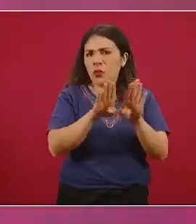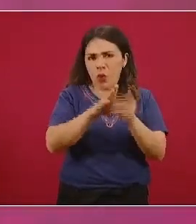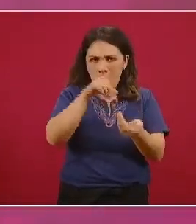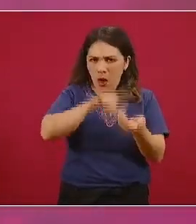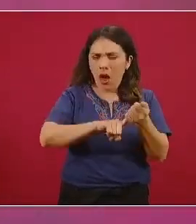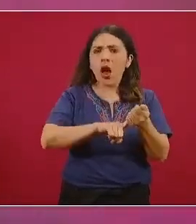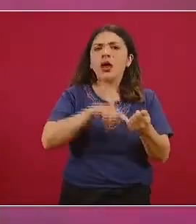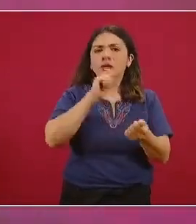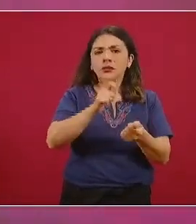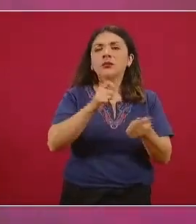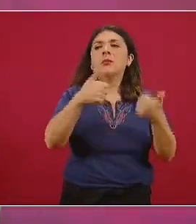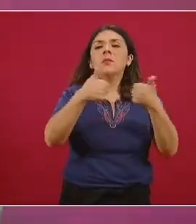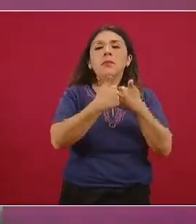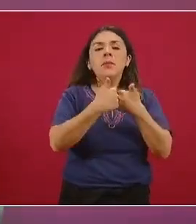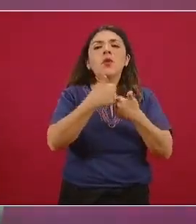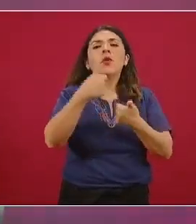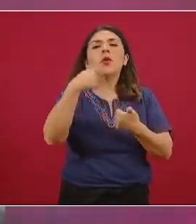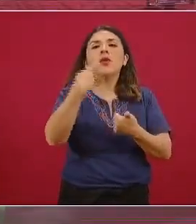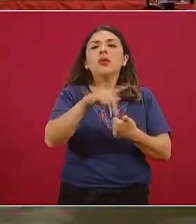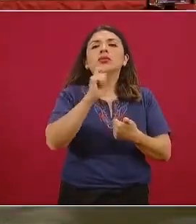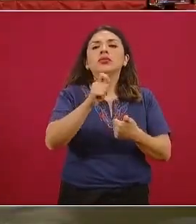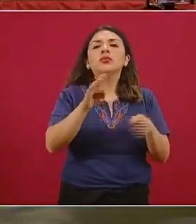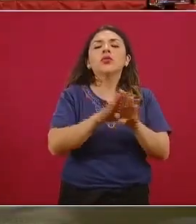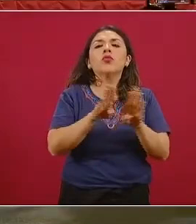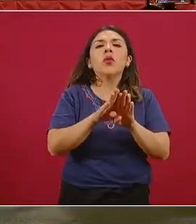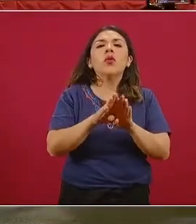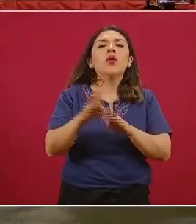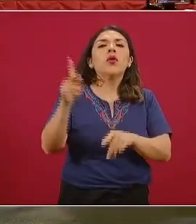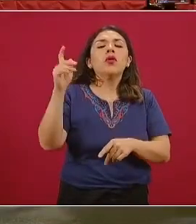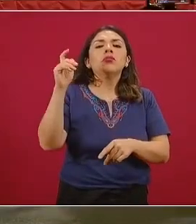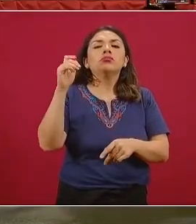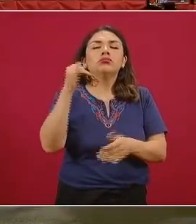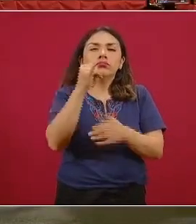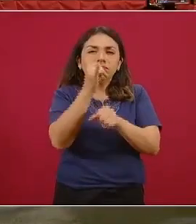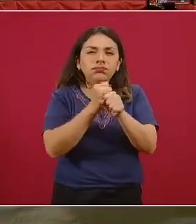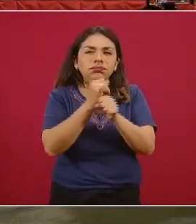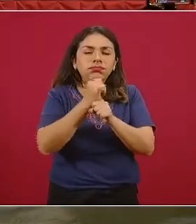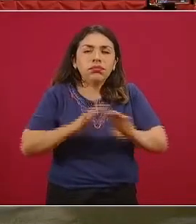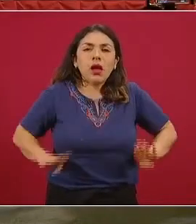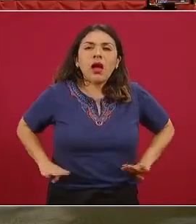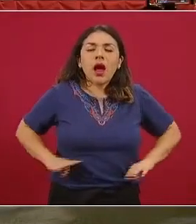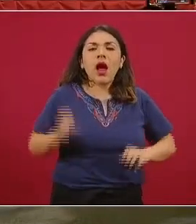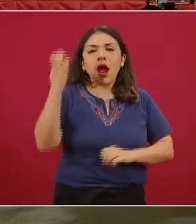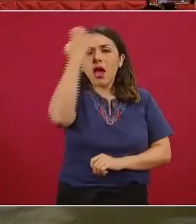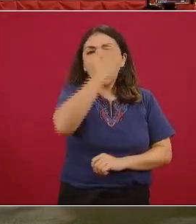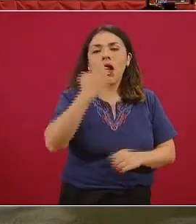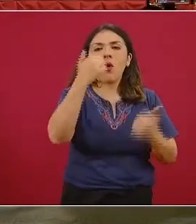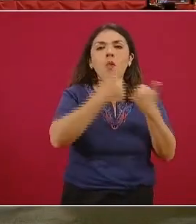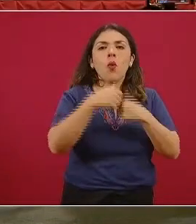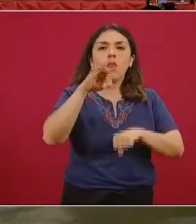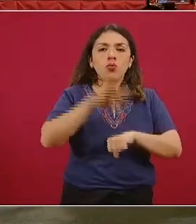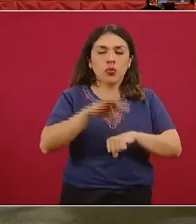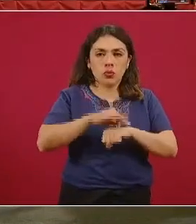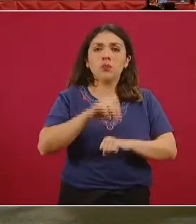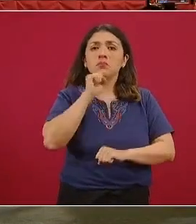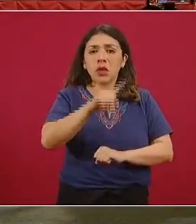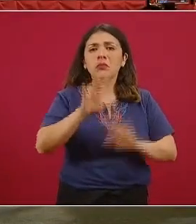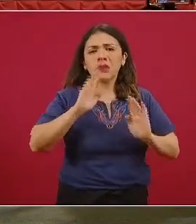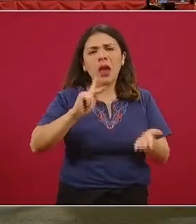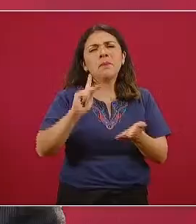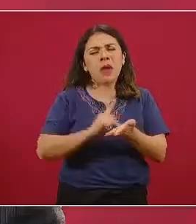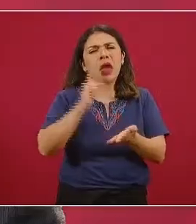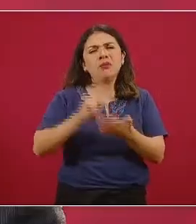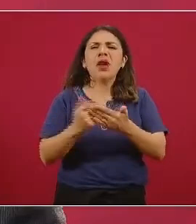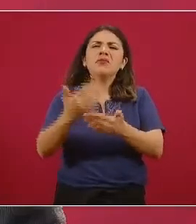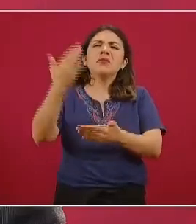registrados, pero con un diagnóstico por dictaminación con base en las características clínicas. Esto lo hemos explicado también múltiples